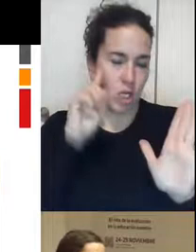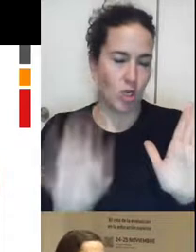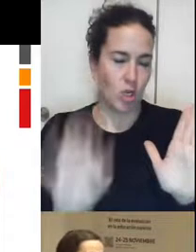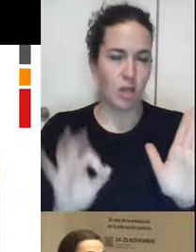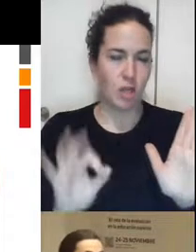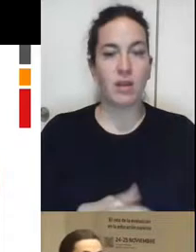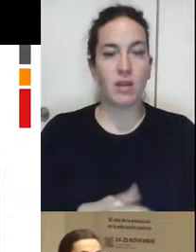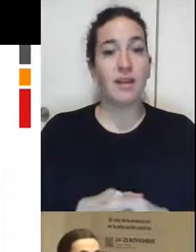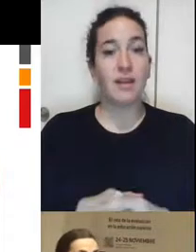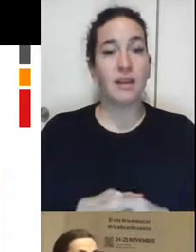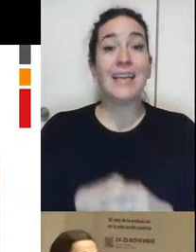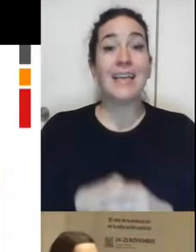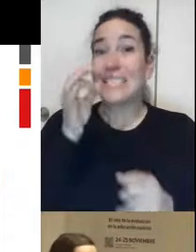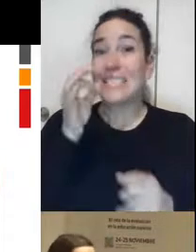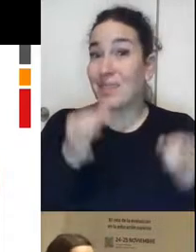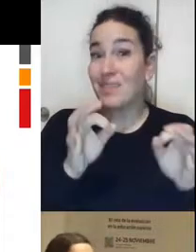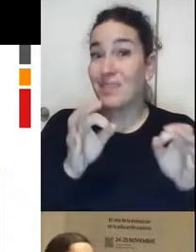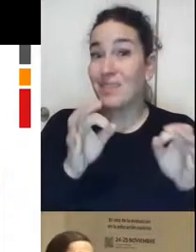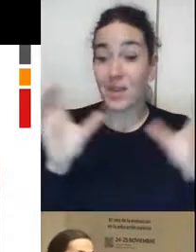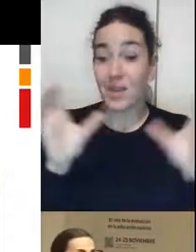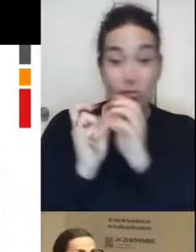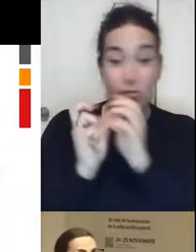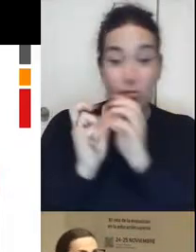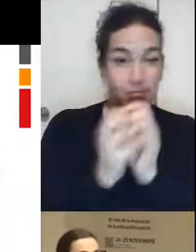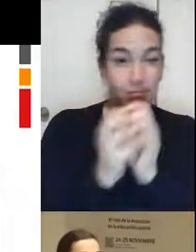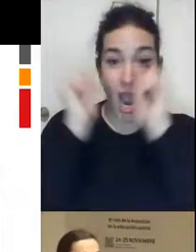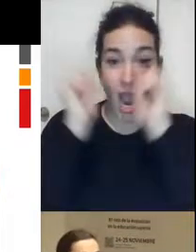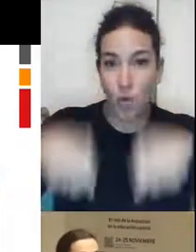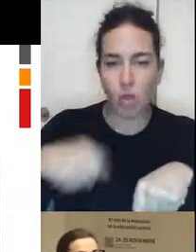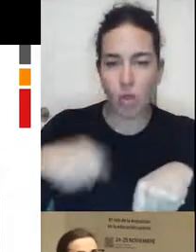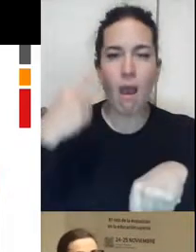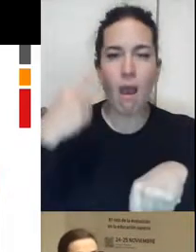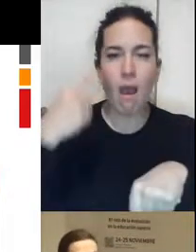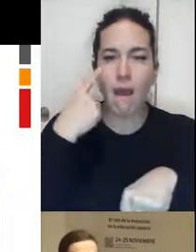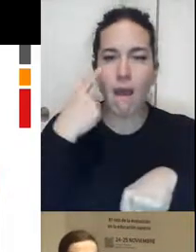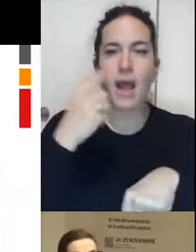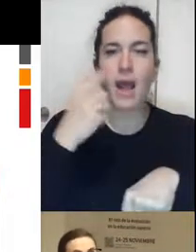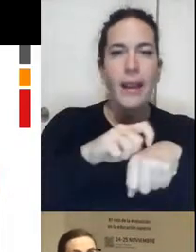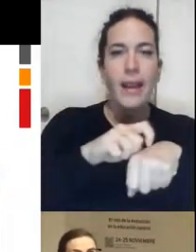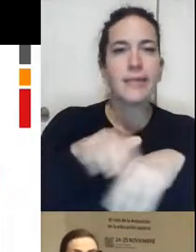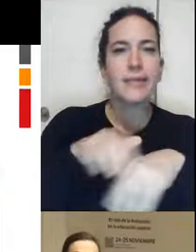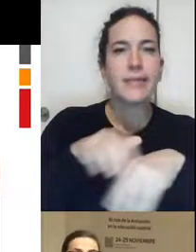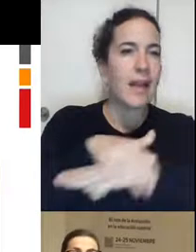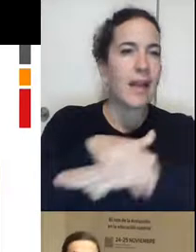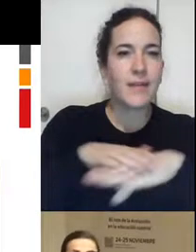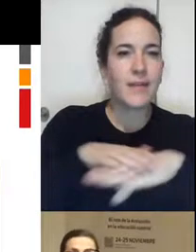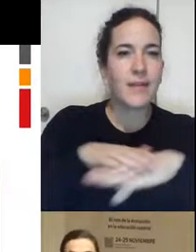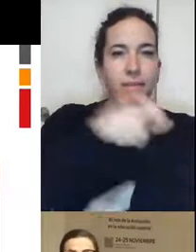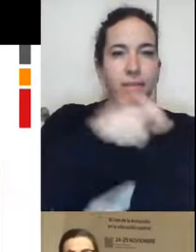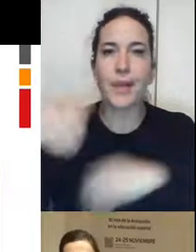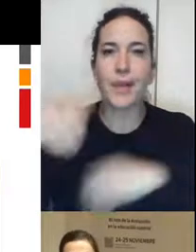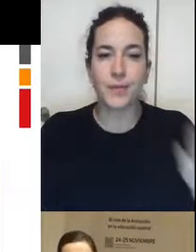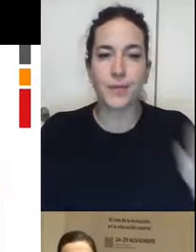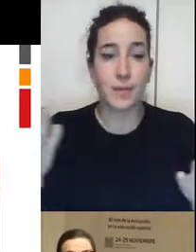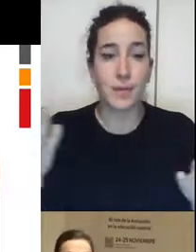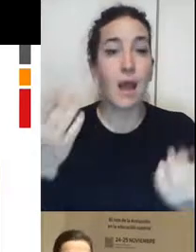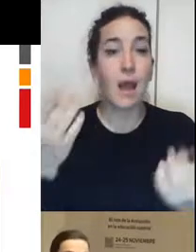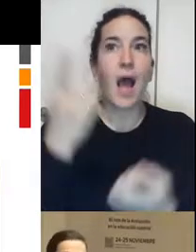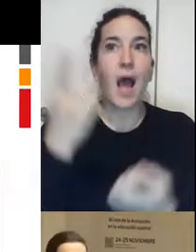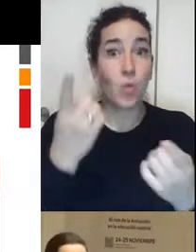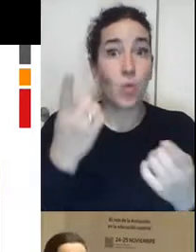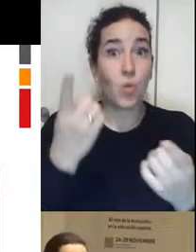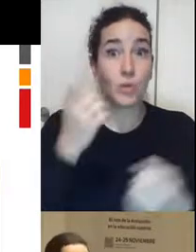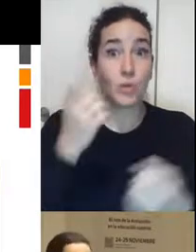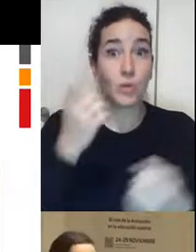que ponerse de acuerdo sobre cuáles eran las características básicas de esos personajes, algunos de los cuales se iban a repetir en